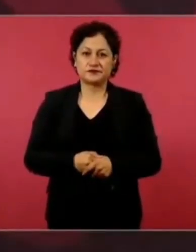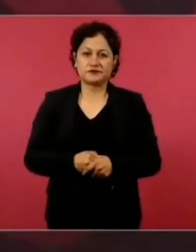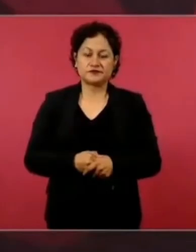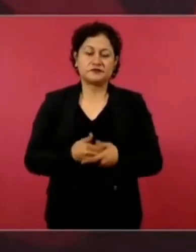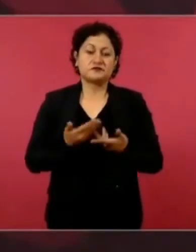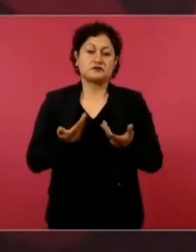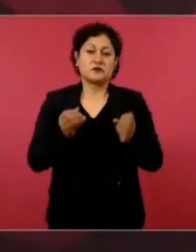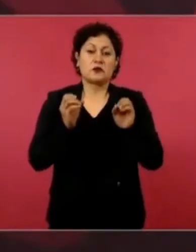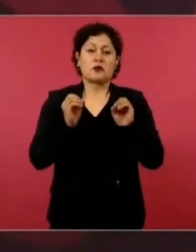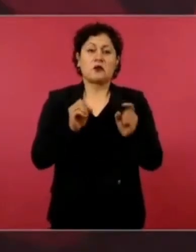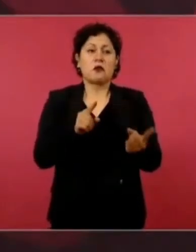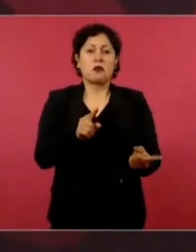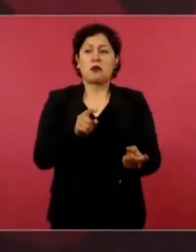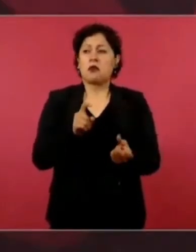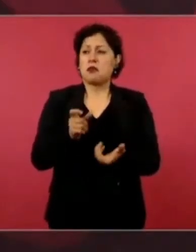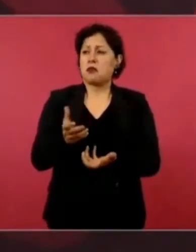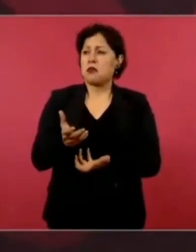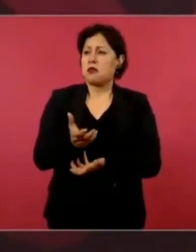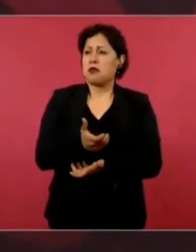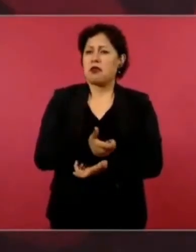dinero, poder,